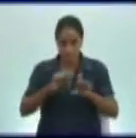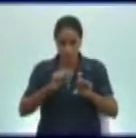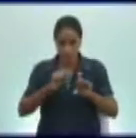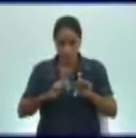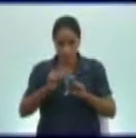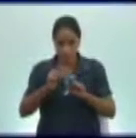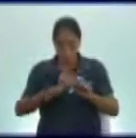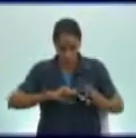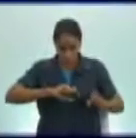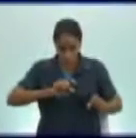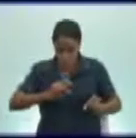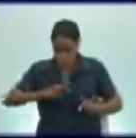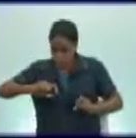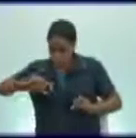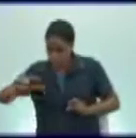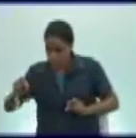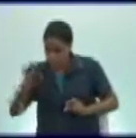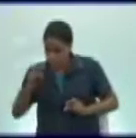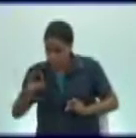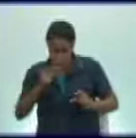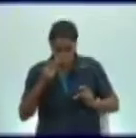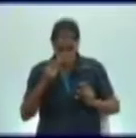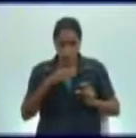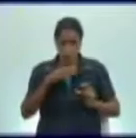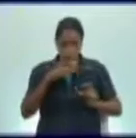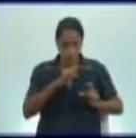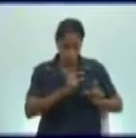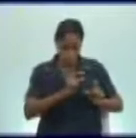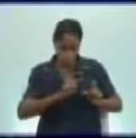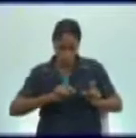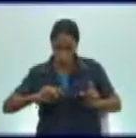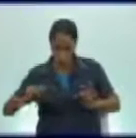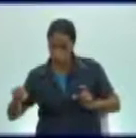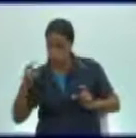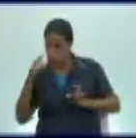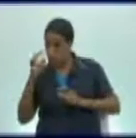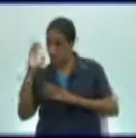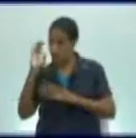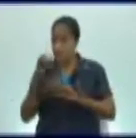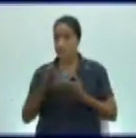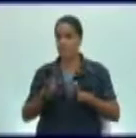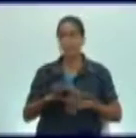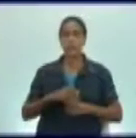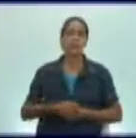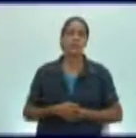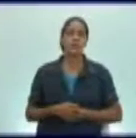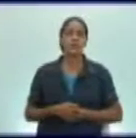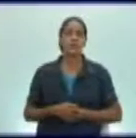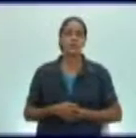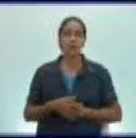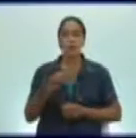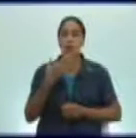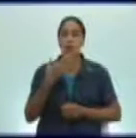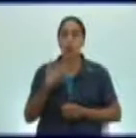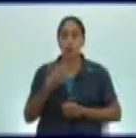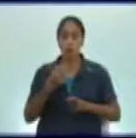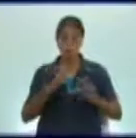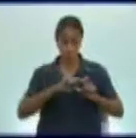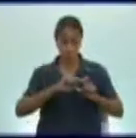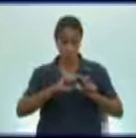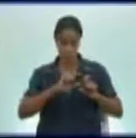de todo el cuerpo y está dispuesto ventralmente. Vean aquí cómo este cordón